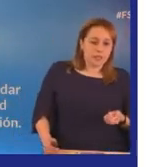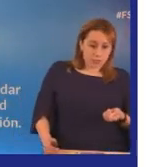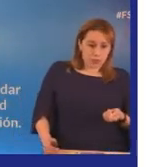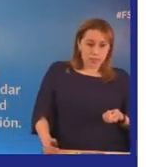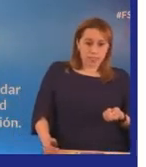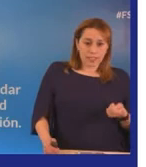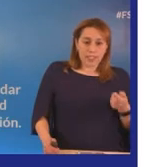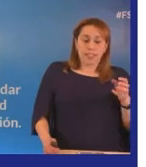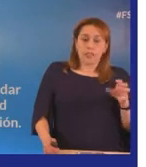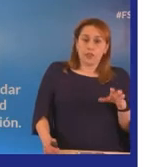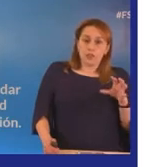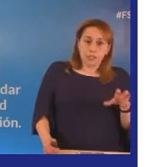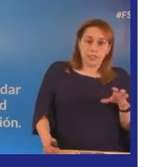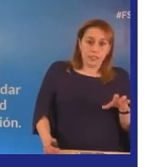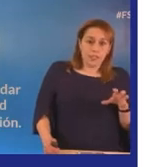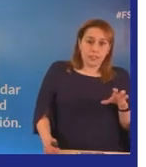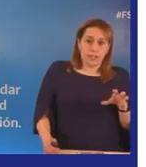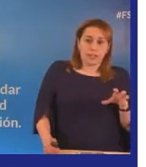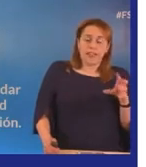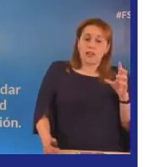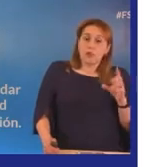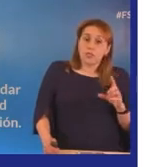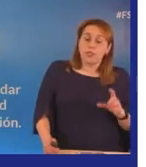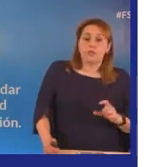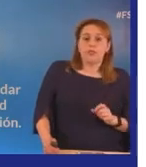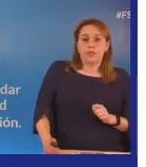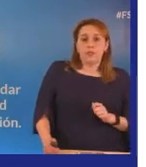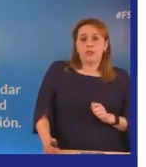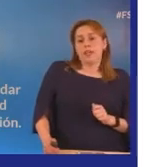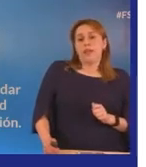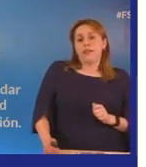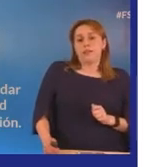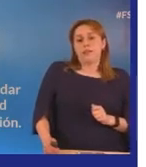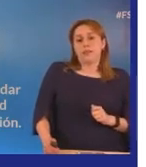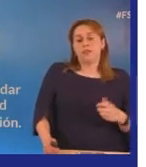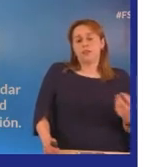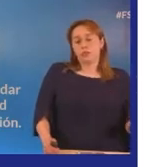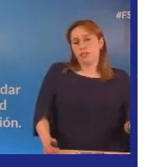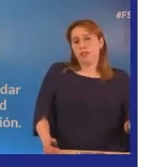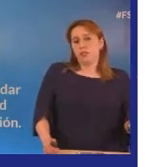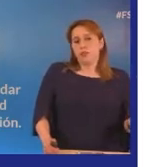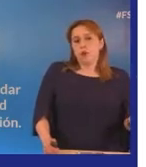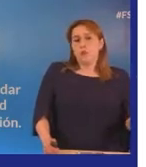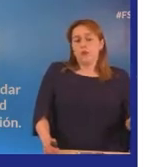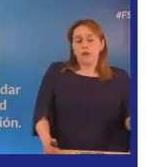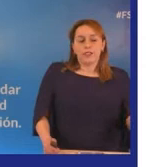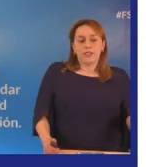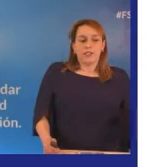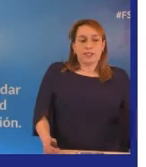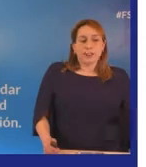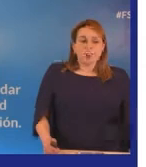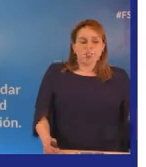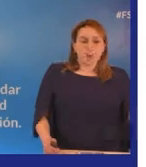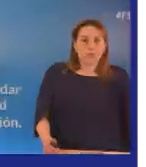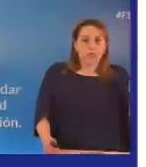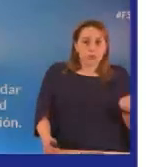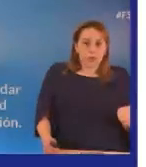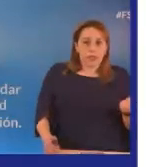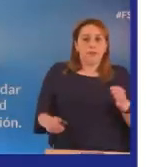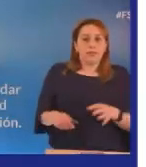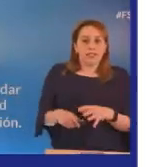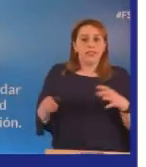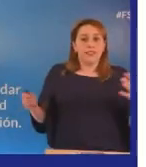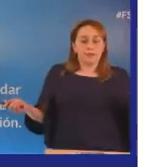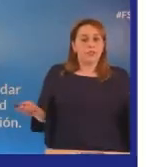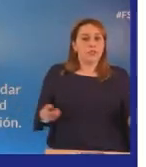toma de decisiones y de conciencia de algunas de sus dificultades. ¿Con qué objetivo? Poder sustituir o